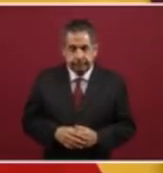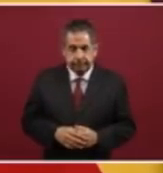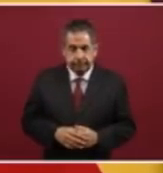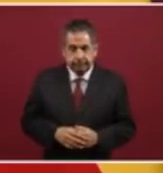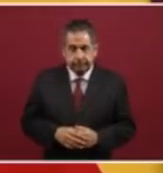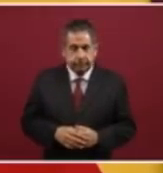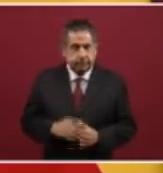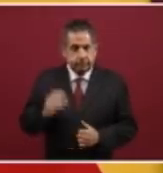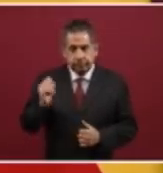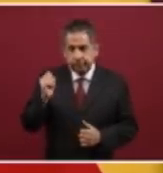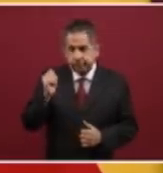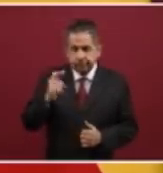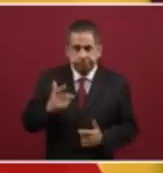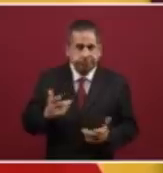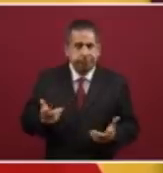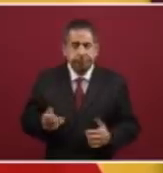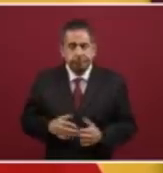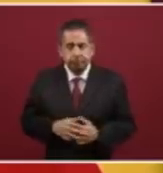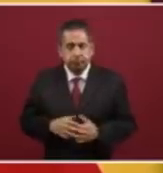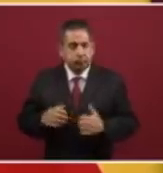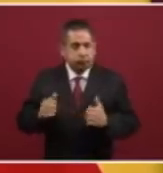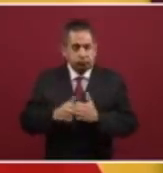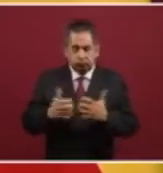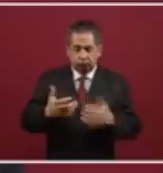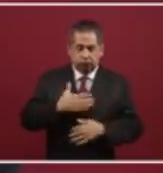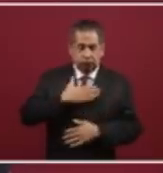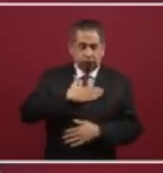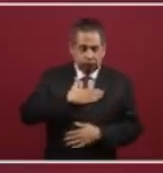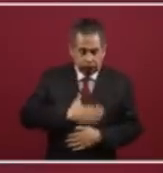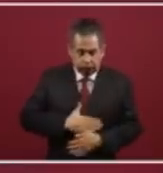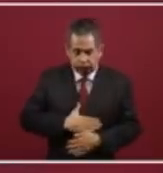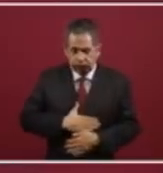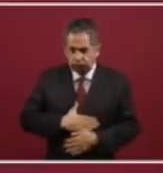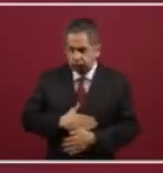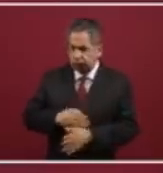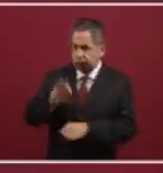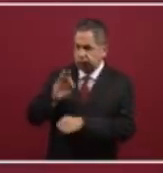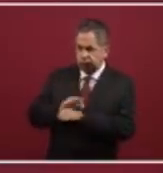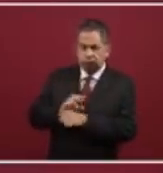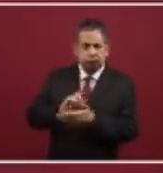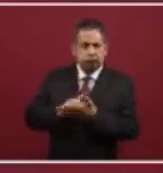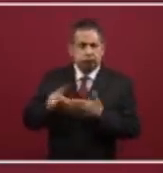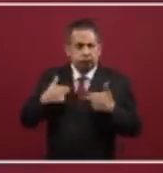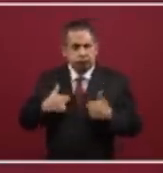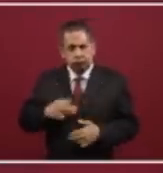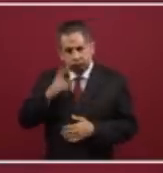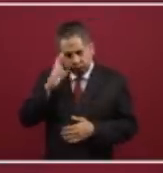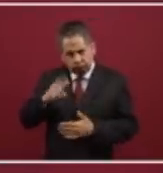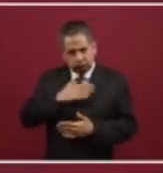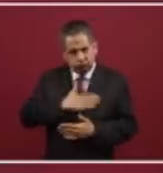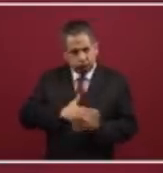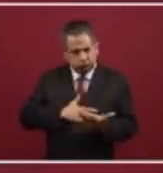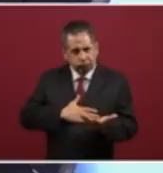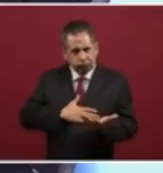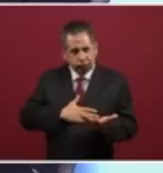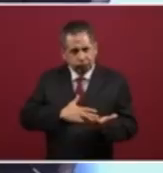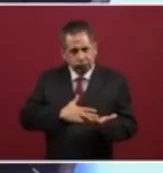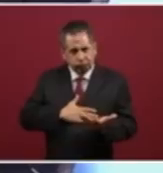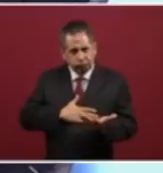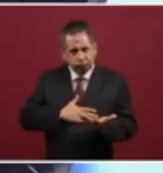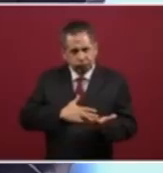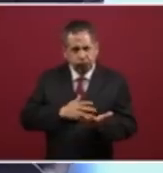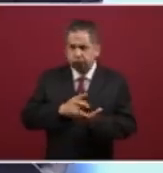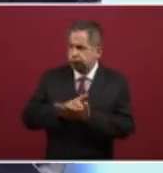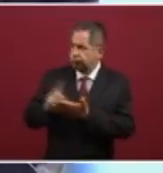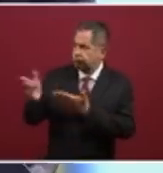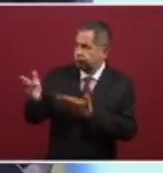acto de justicia de aplicación d el derecho de